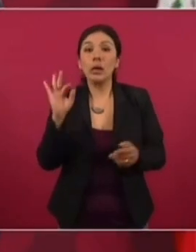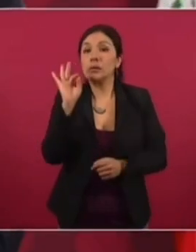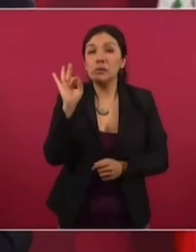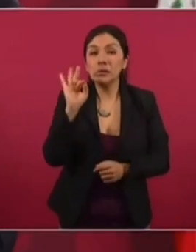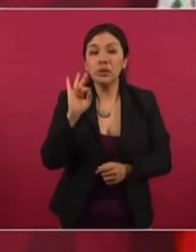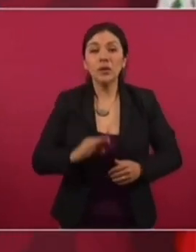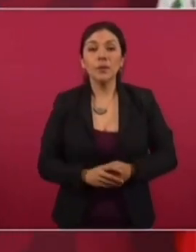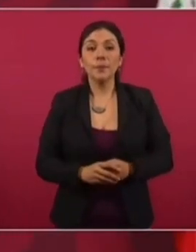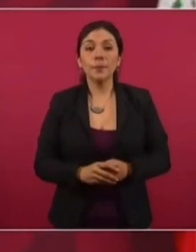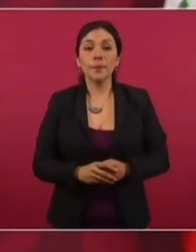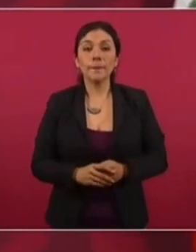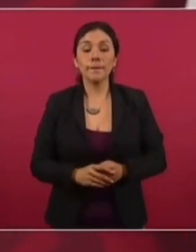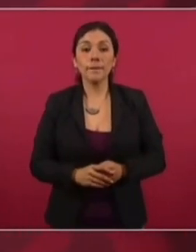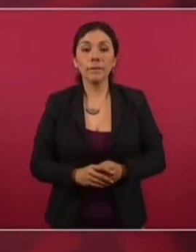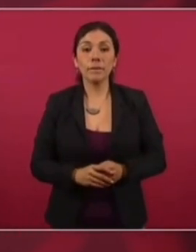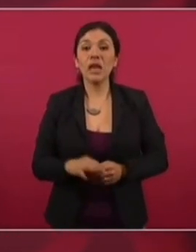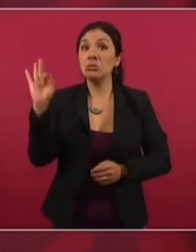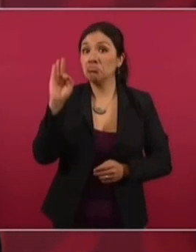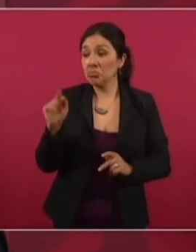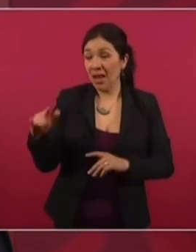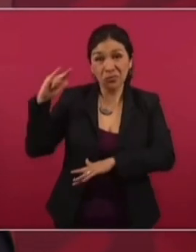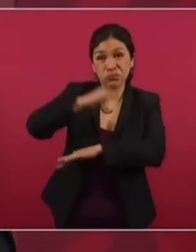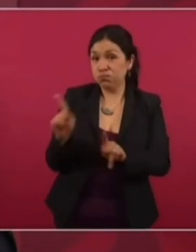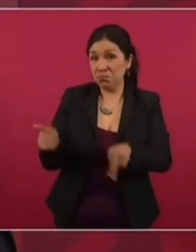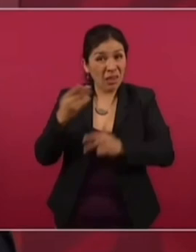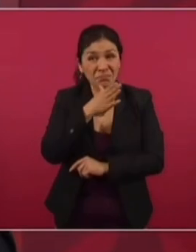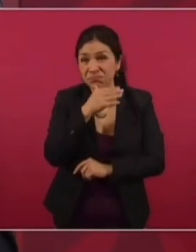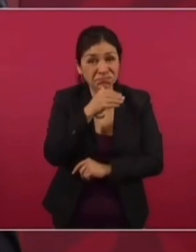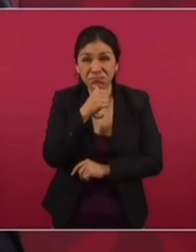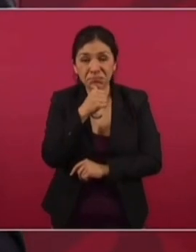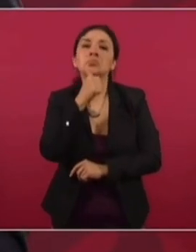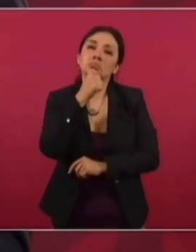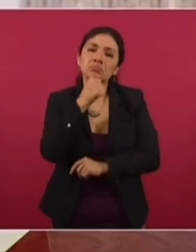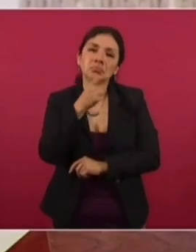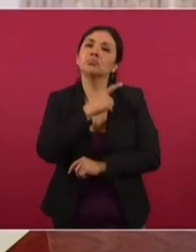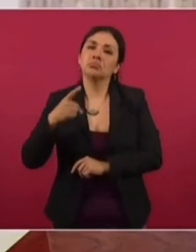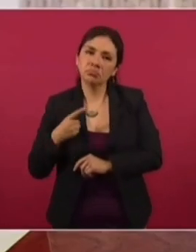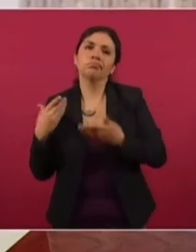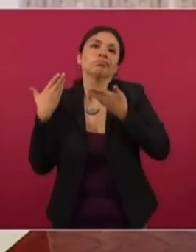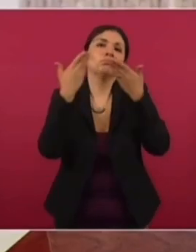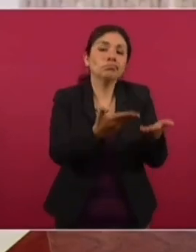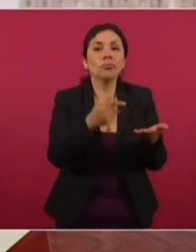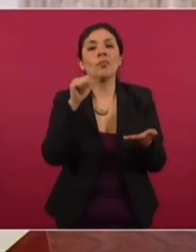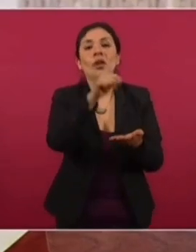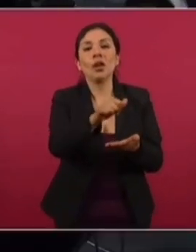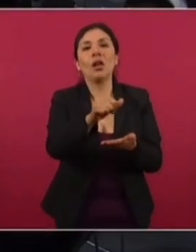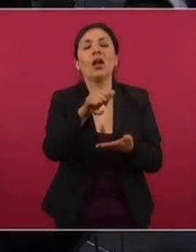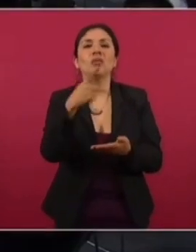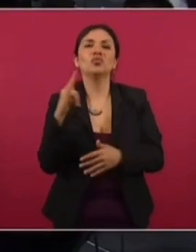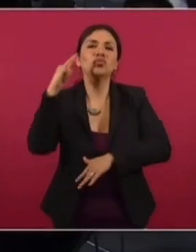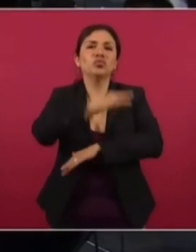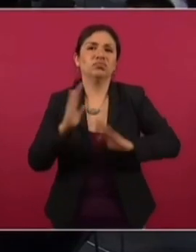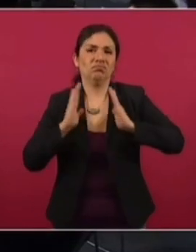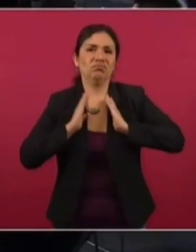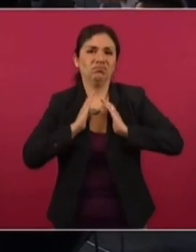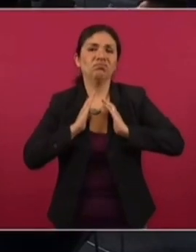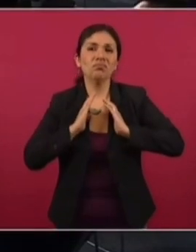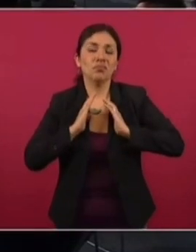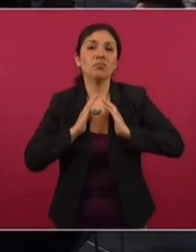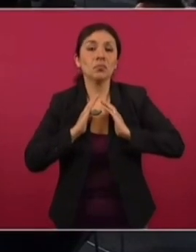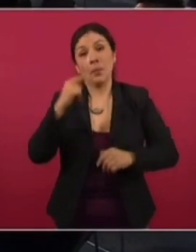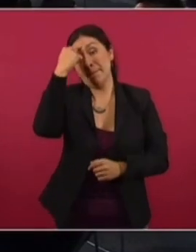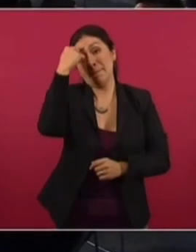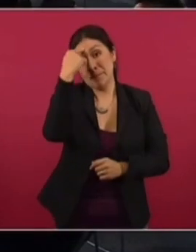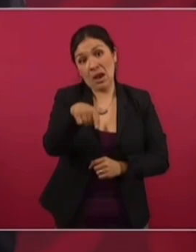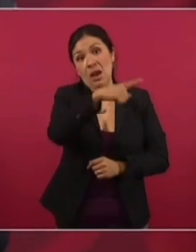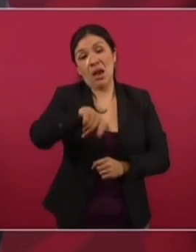no se vende, lo vamos a entregar a la Fuerza Aérea para